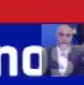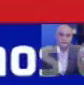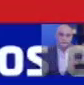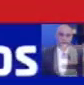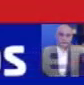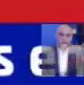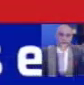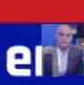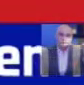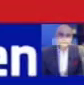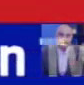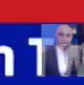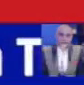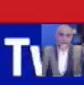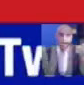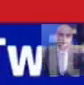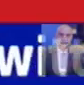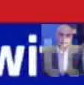donde estaba